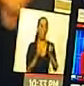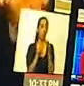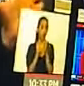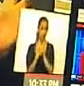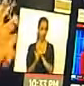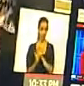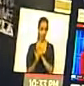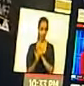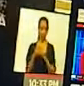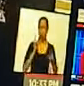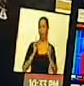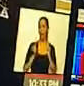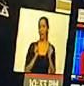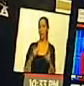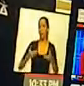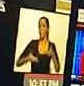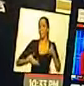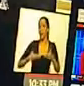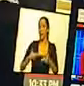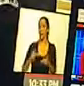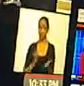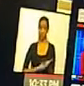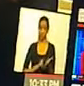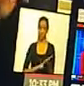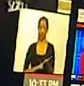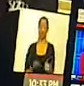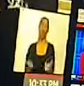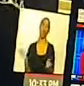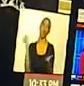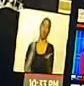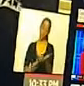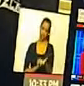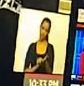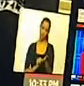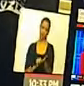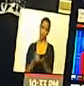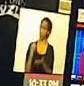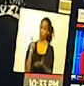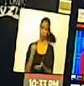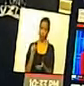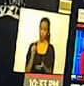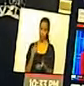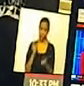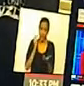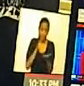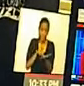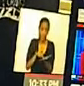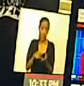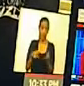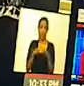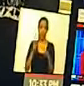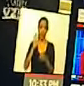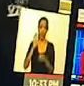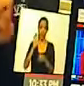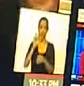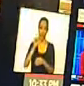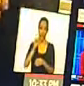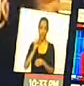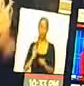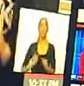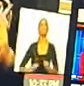con algunas bandas, ¿verdad? Nuevamente empezaron, no solamente desde lo que pasó con los compañeros del FAE, pero